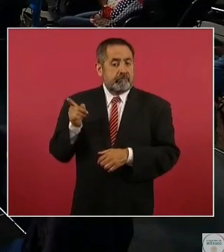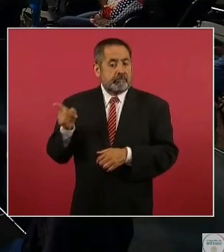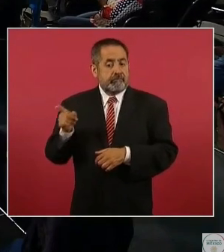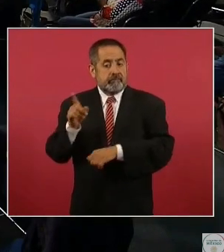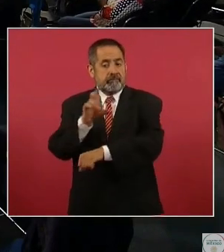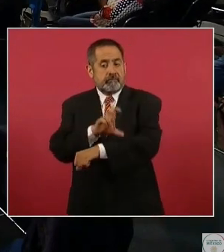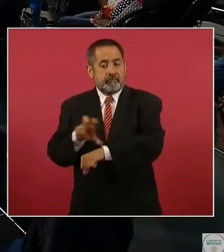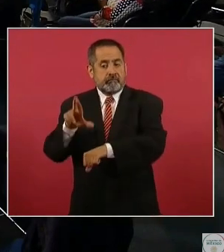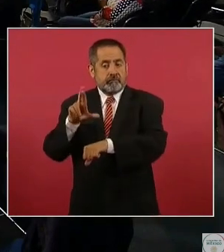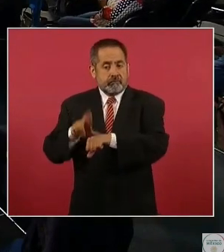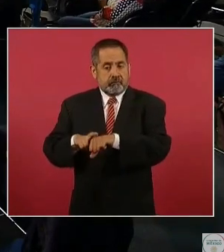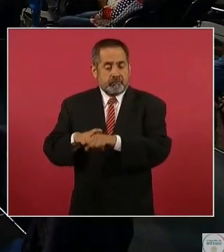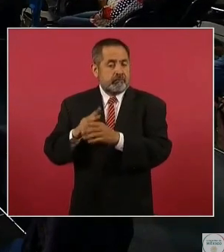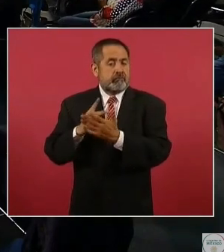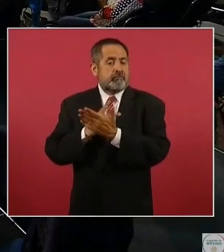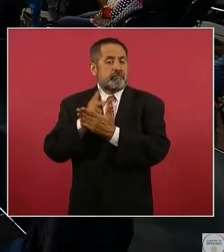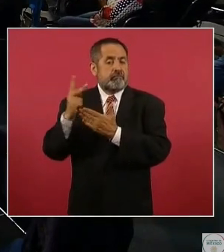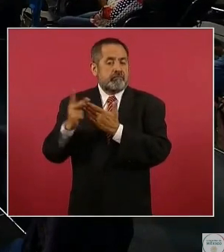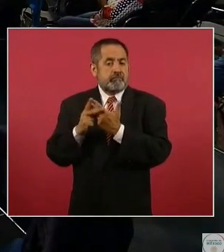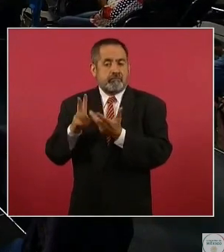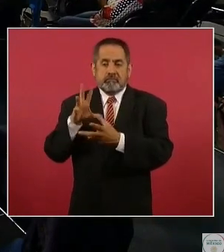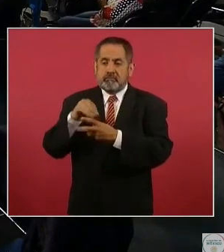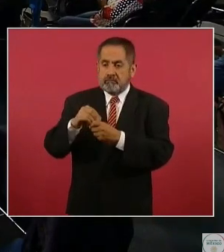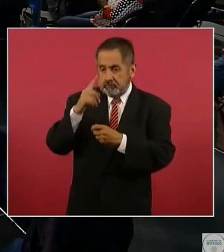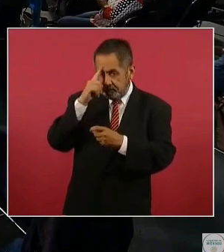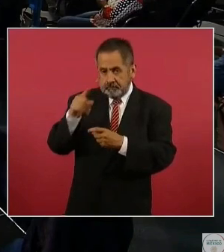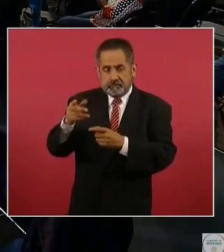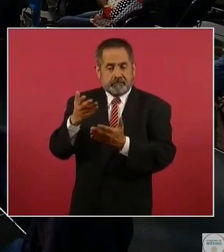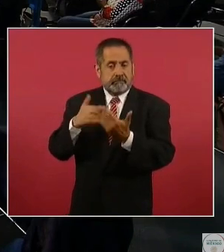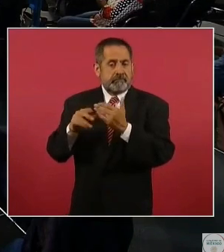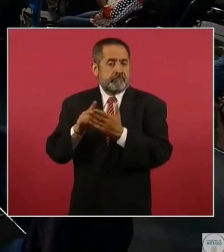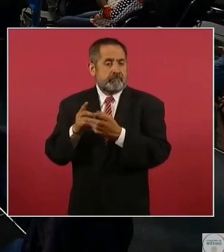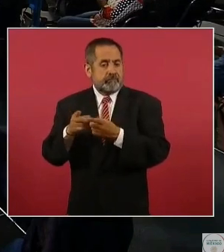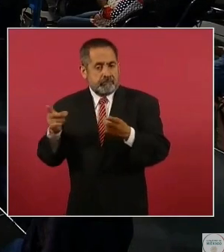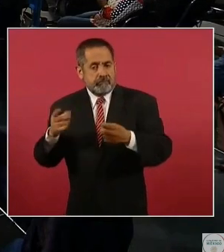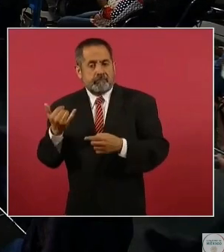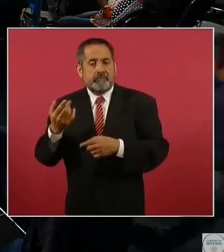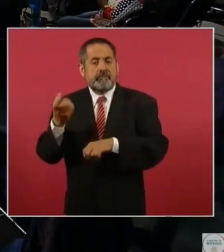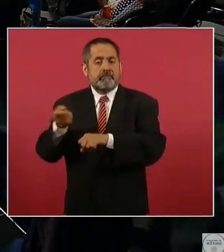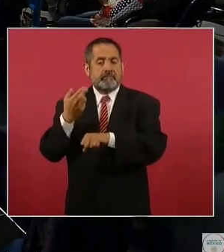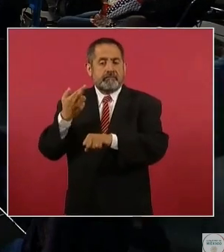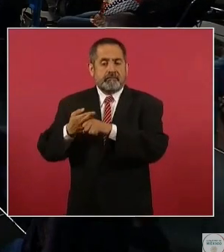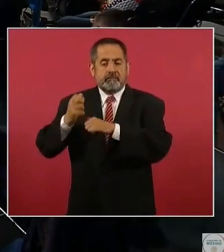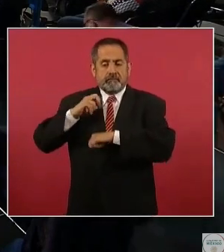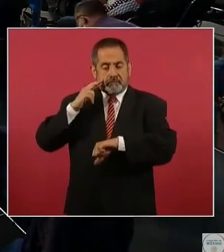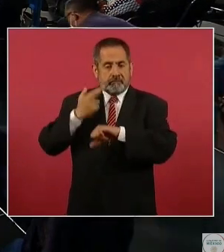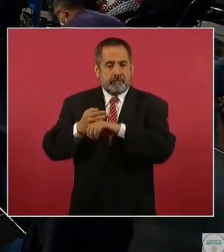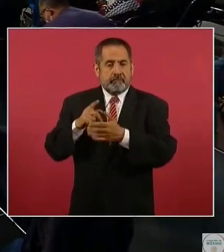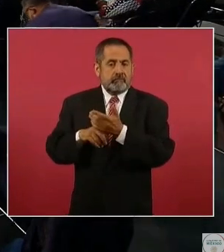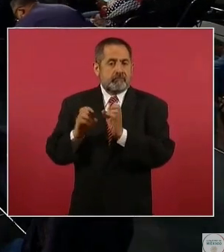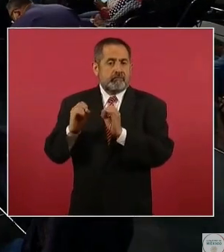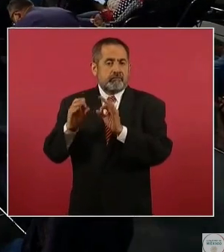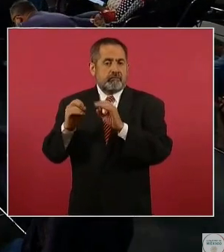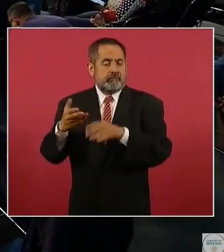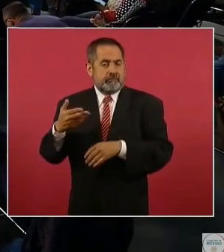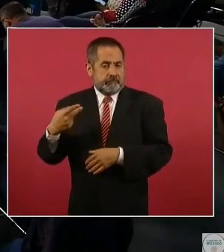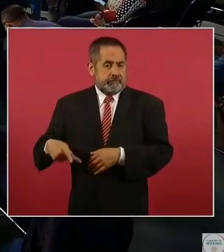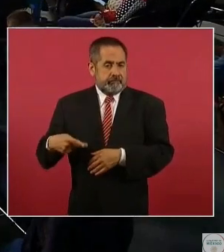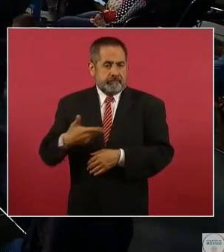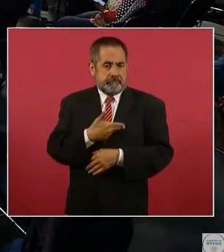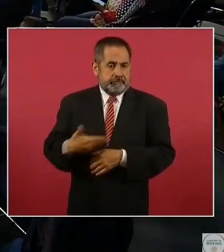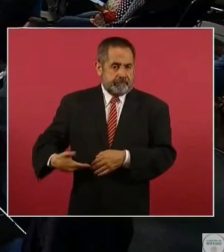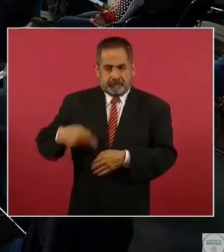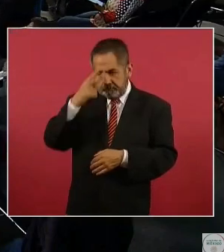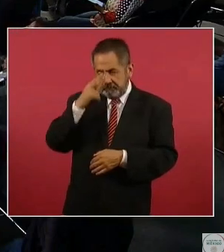coordinador de programas integrales para el desarrollo y además secretario técnico de la Oficina de la Presidencia, que